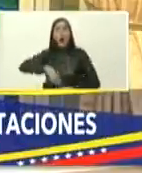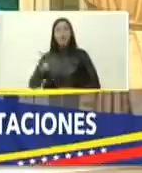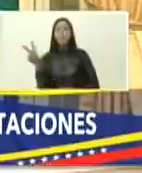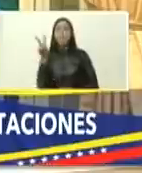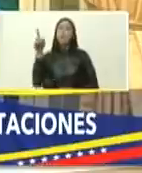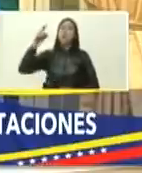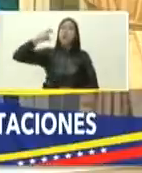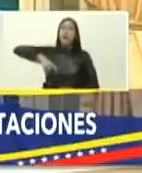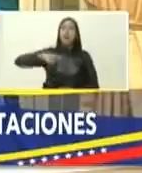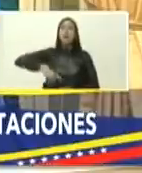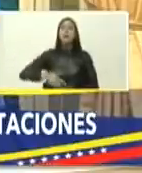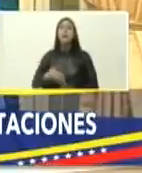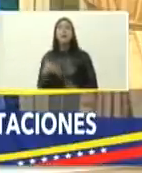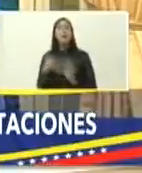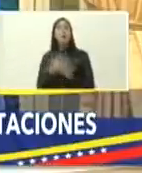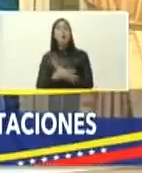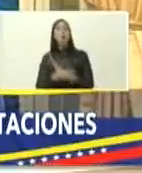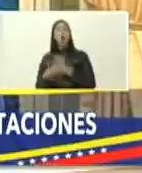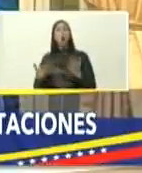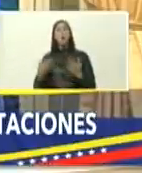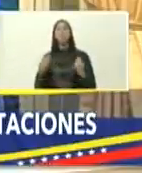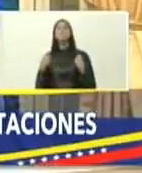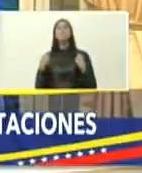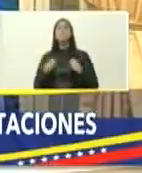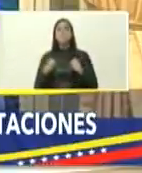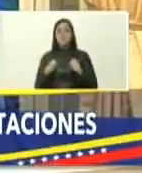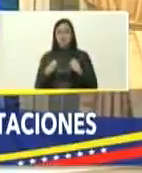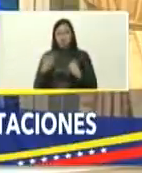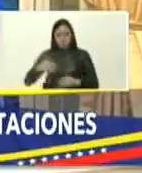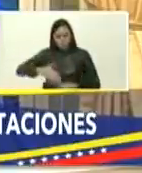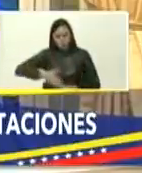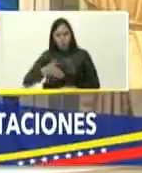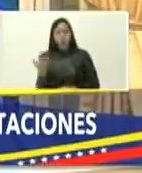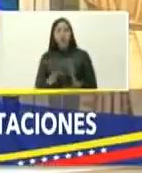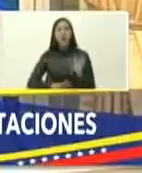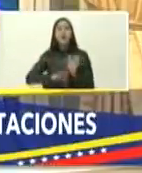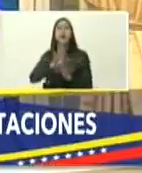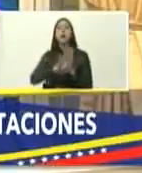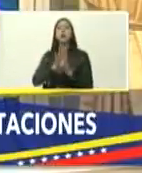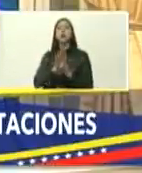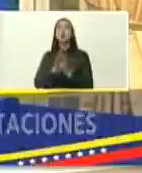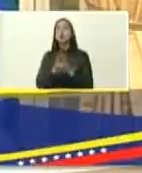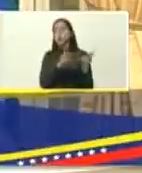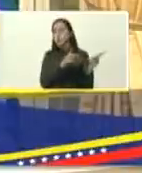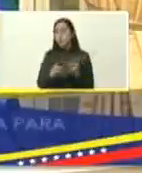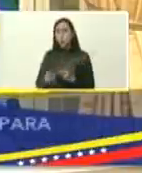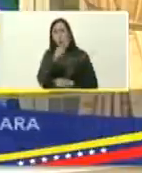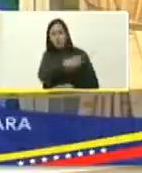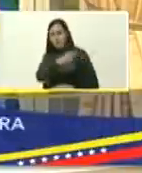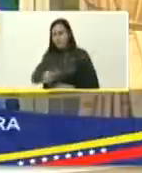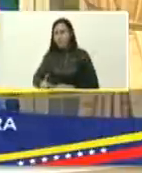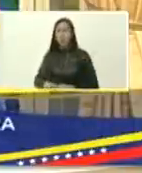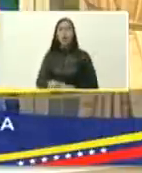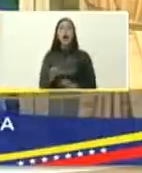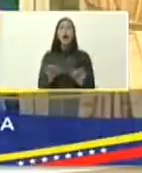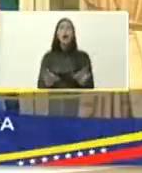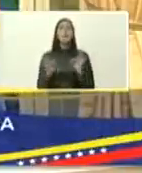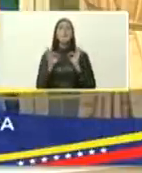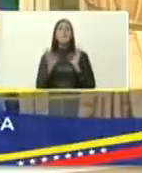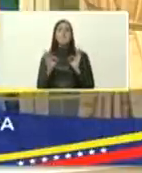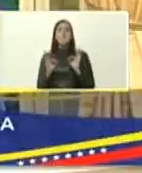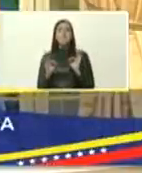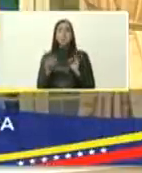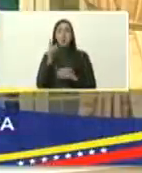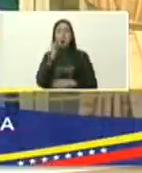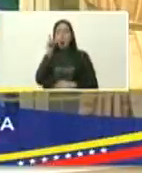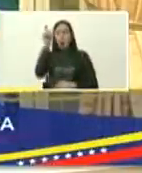país necesita para vivir, para desarrollarse. Están invitados aquí especiales Vittorio